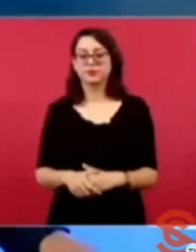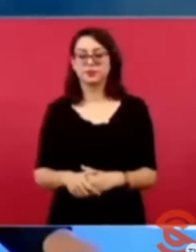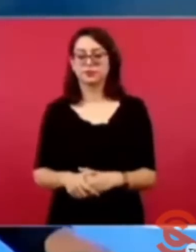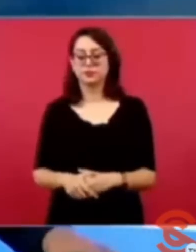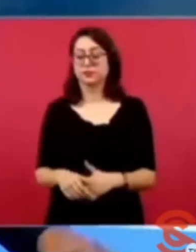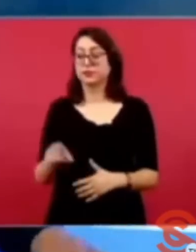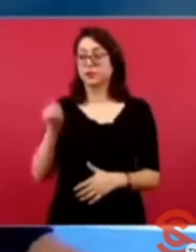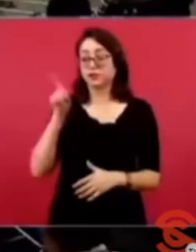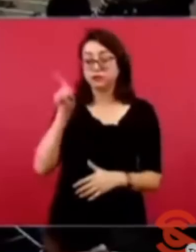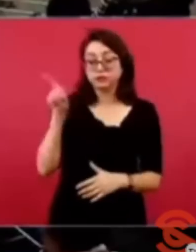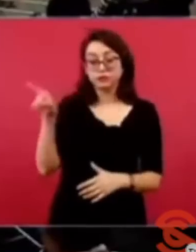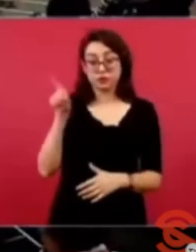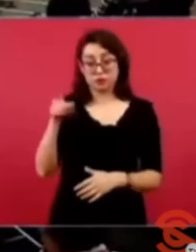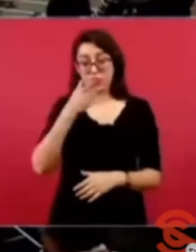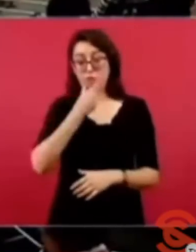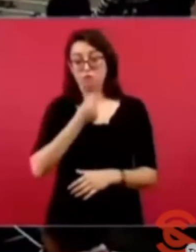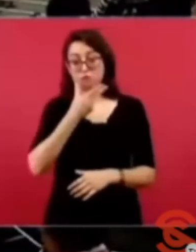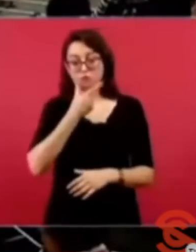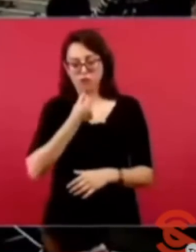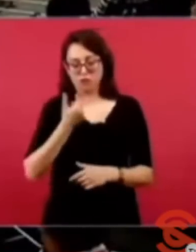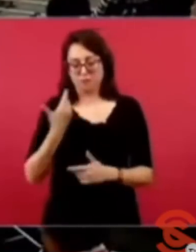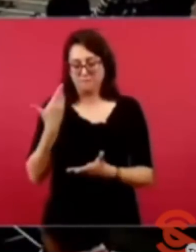Presentó